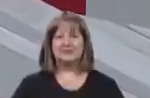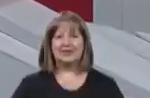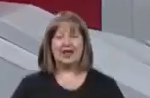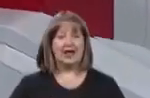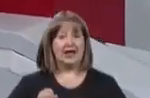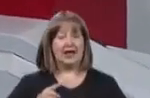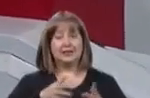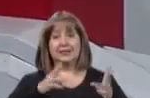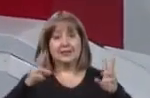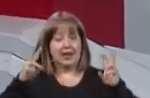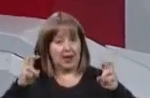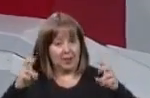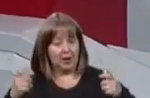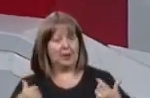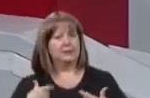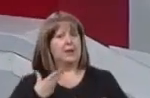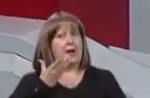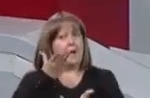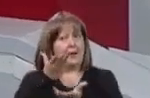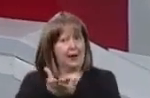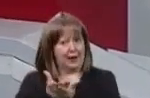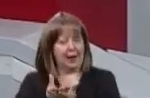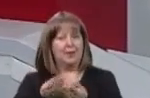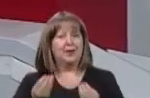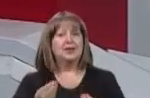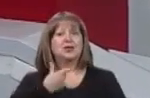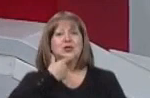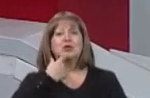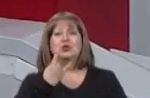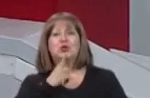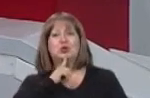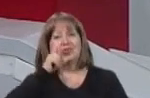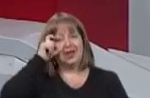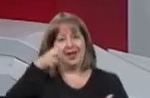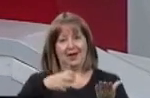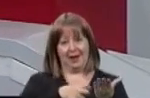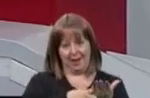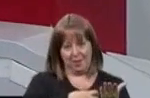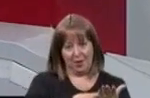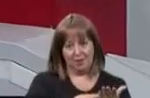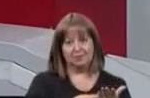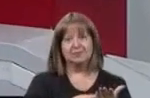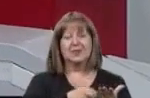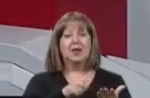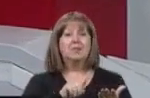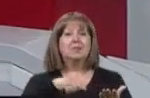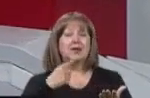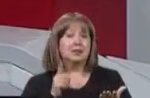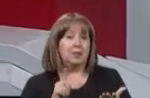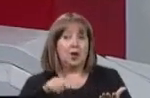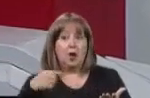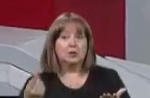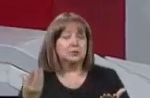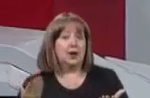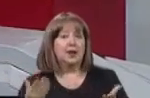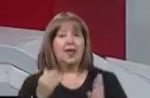Arrancamos este bloque con este reclamo por parte del SUTE o también, ¿no? Llevar hacia otros referentes también el